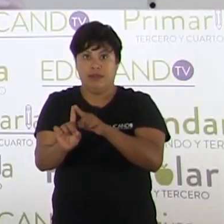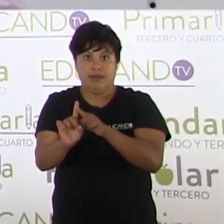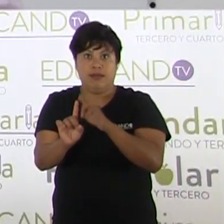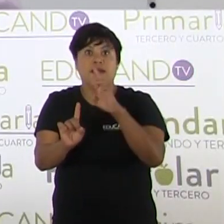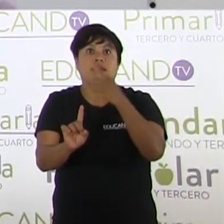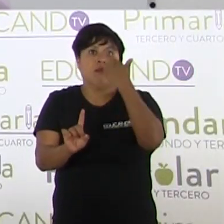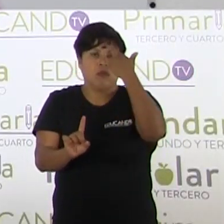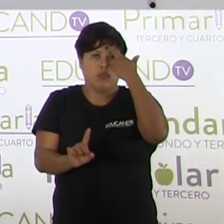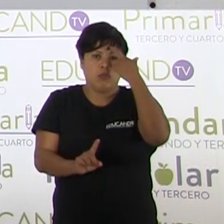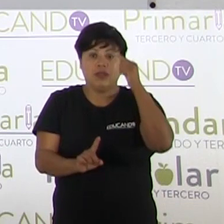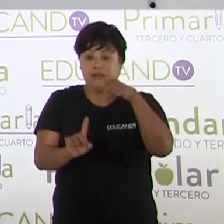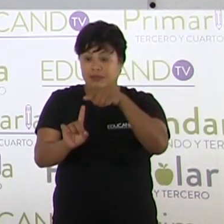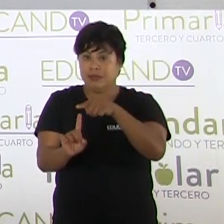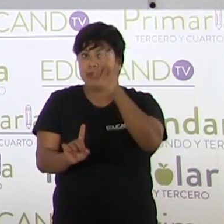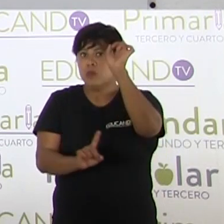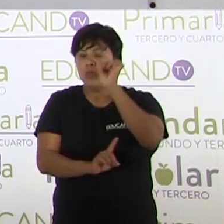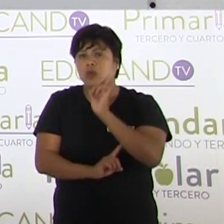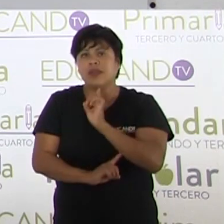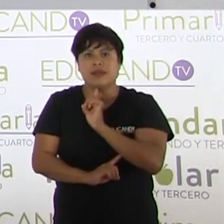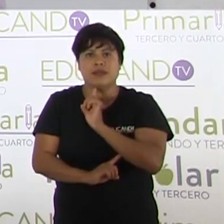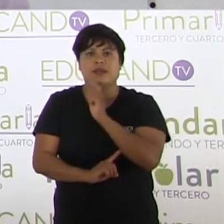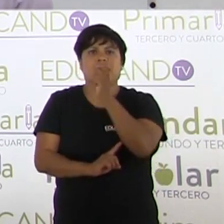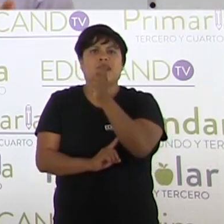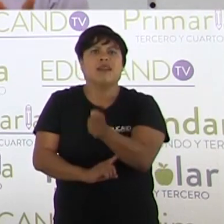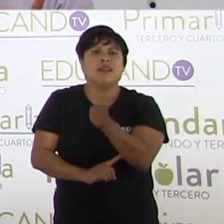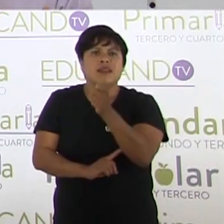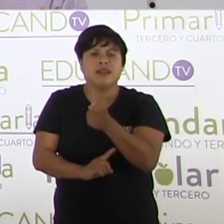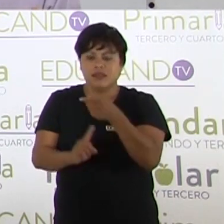Recordemos que la mujer pues